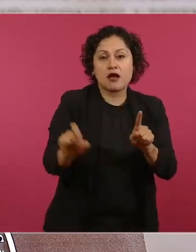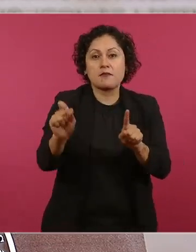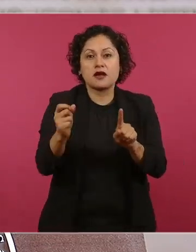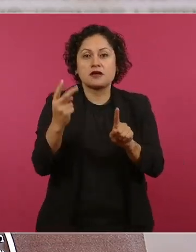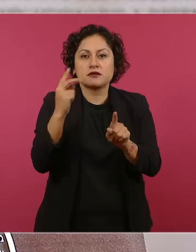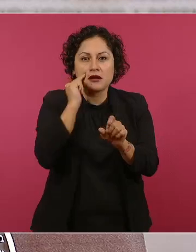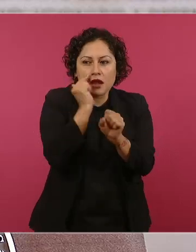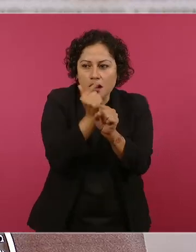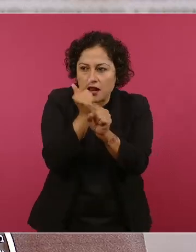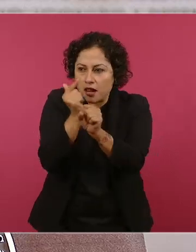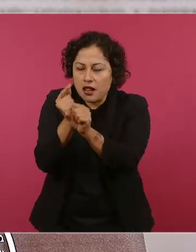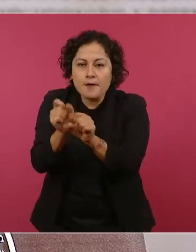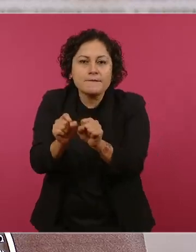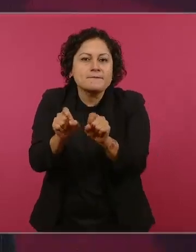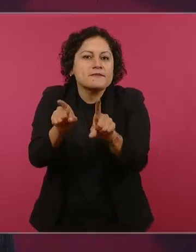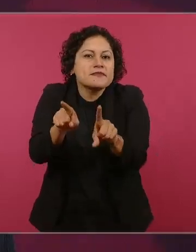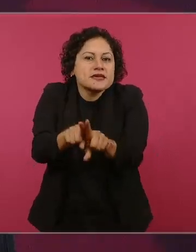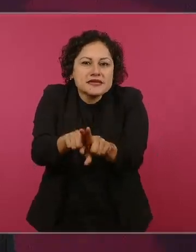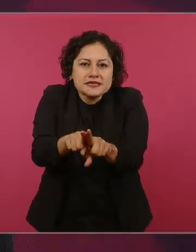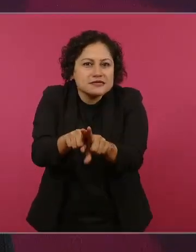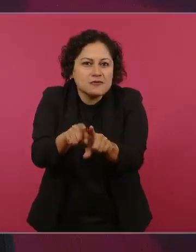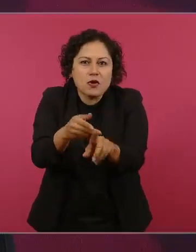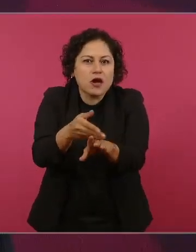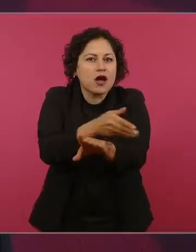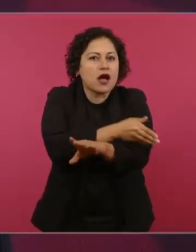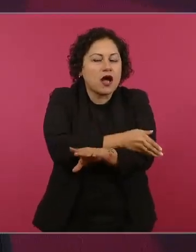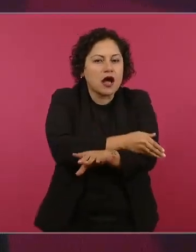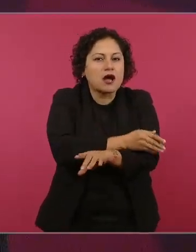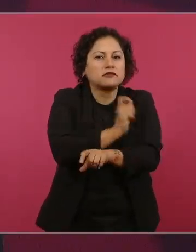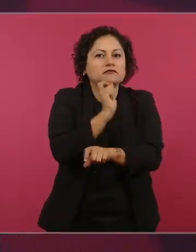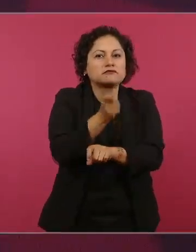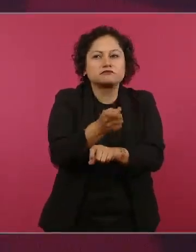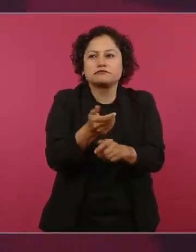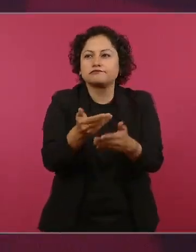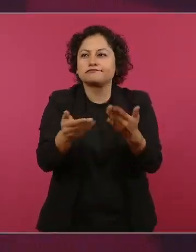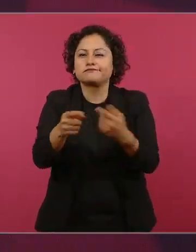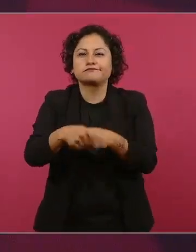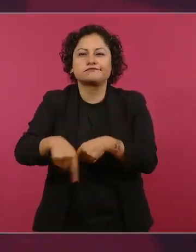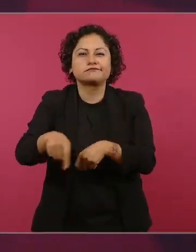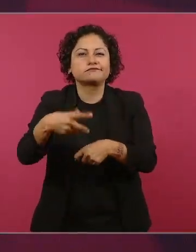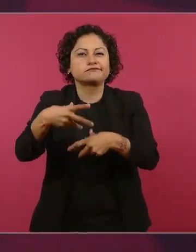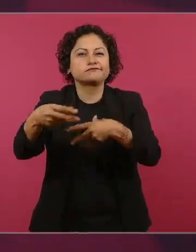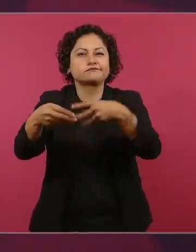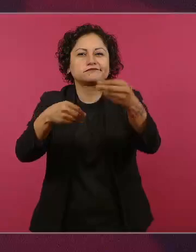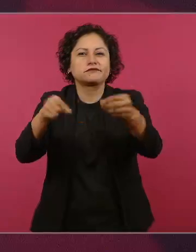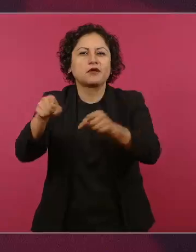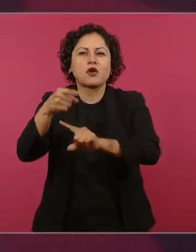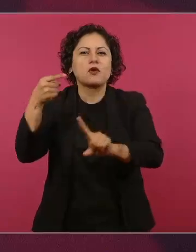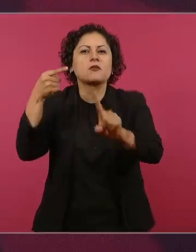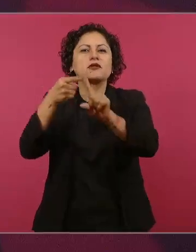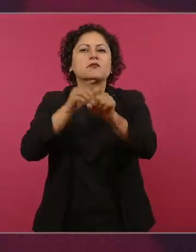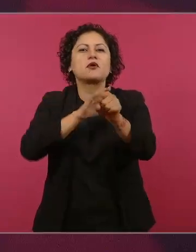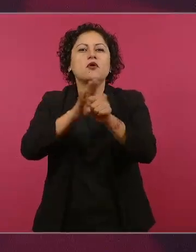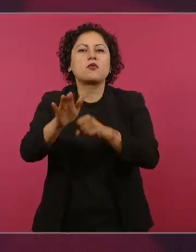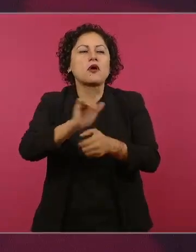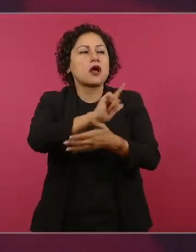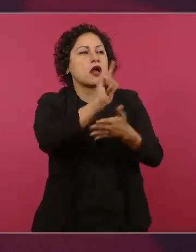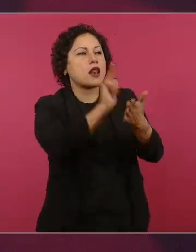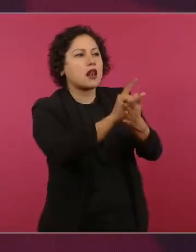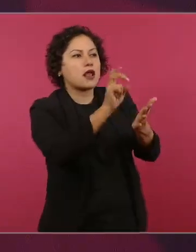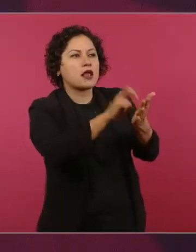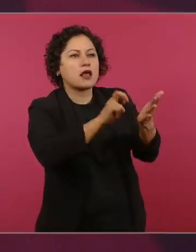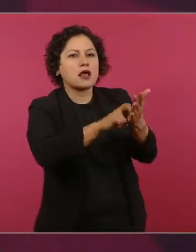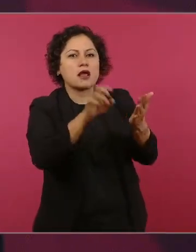destacan algunas cuentas que han buscado promover la desinformación en relación al tema. A partir